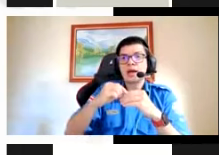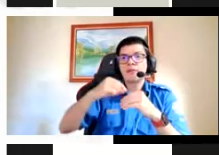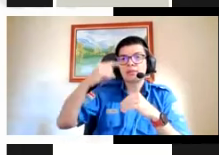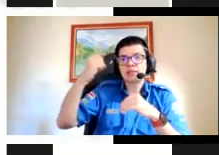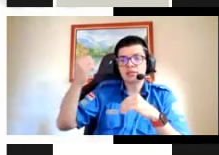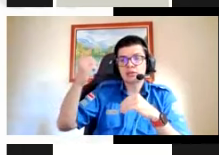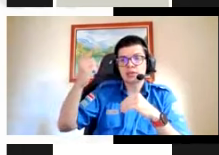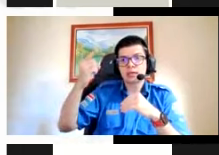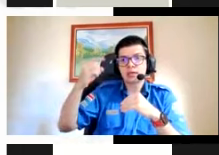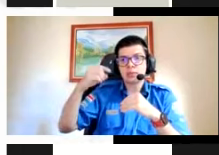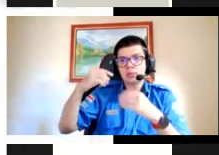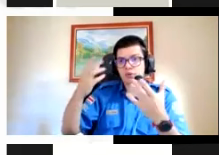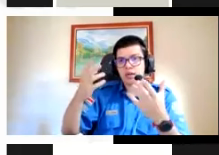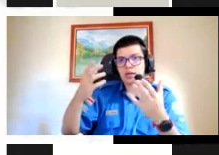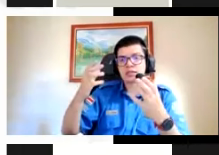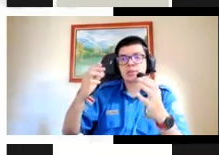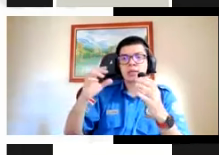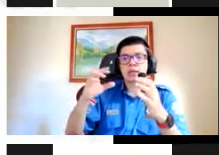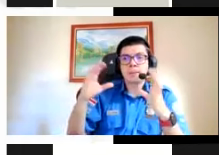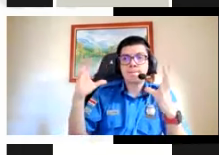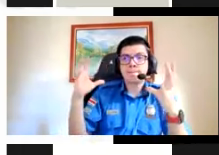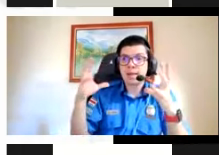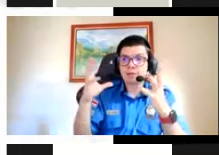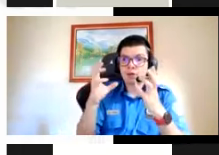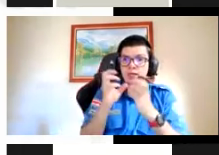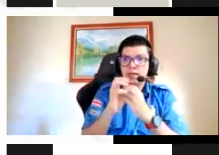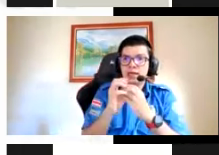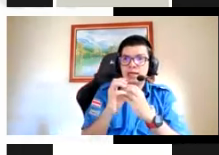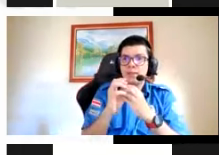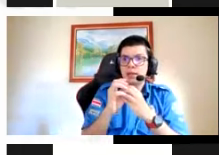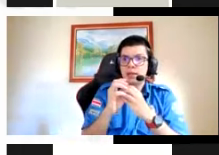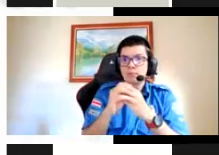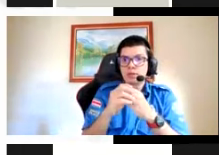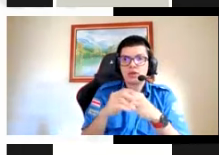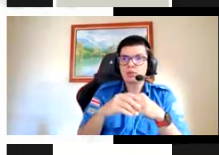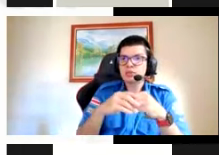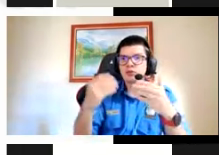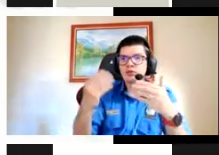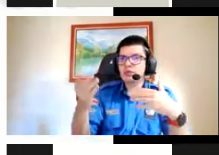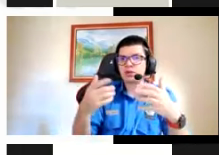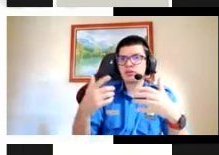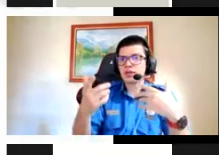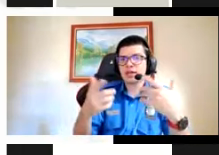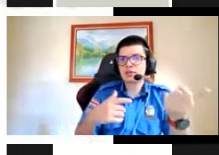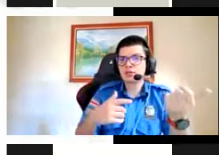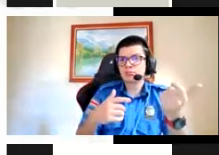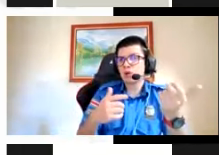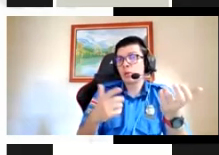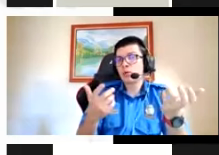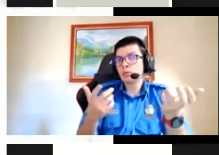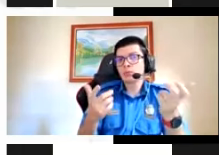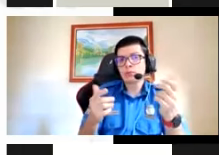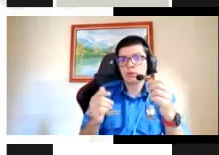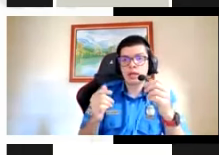a fase gaseosa por fuera del recipiente, absorbe energía del ambiente, como si fuera un ciclo de refrigeración común.